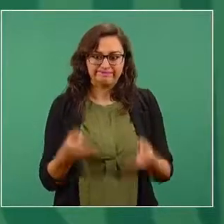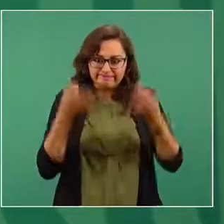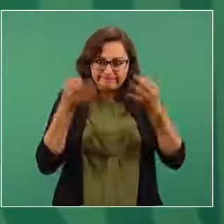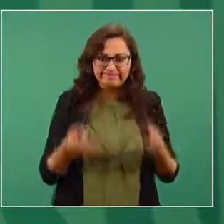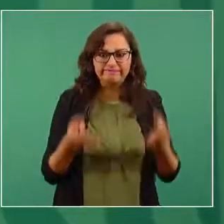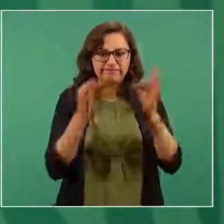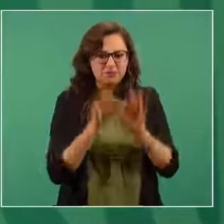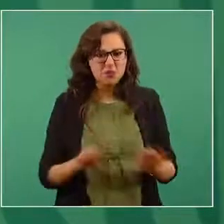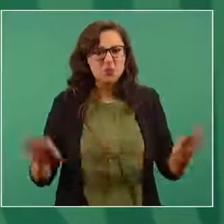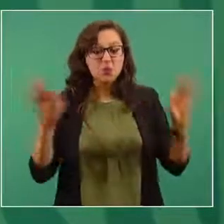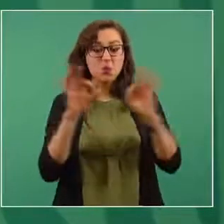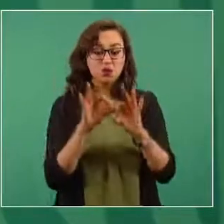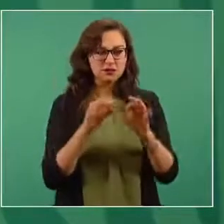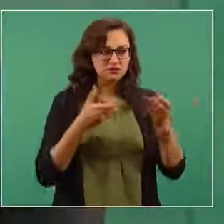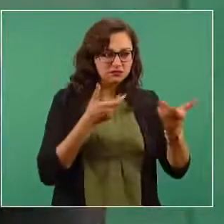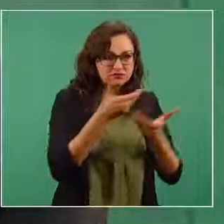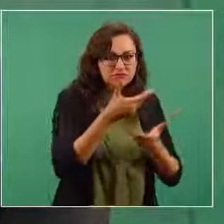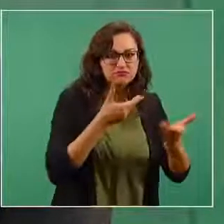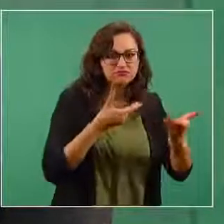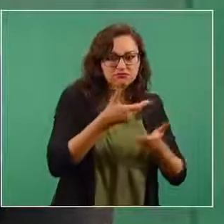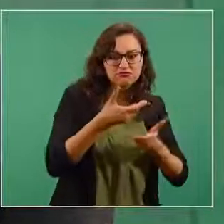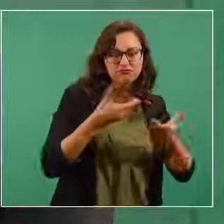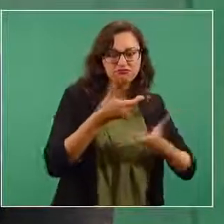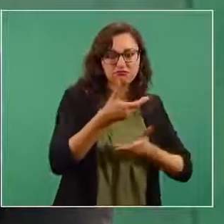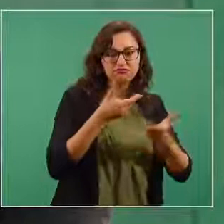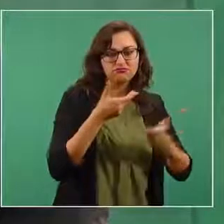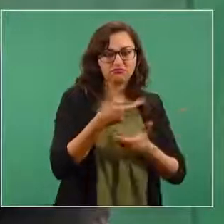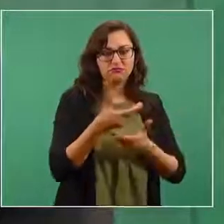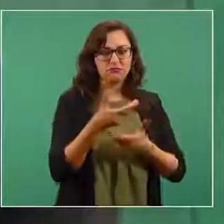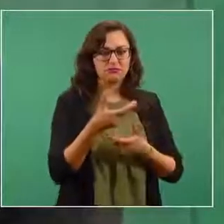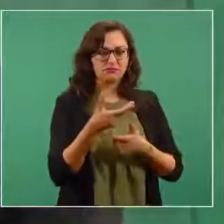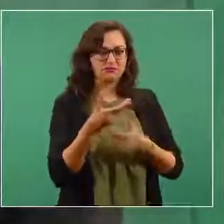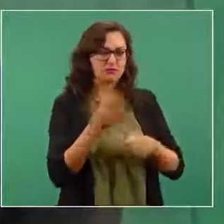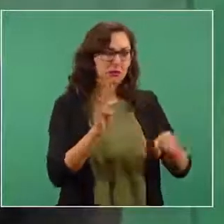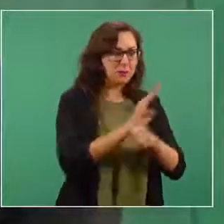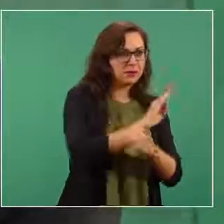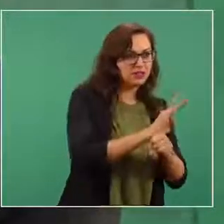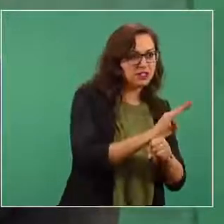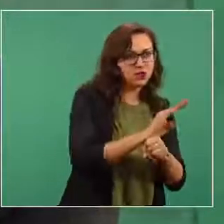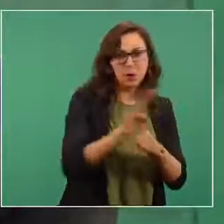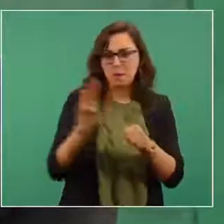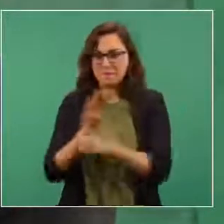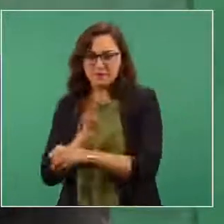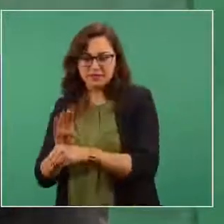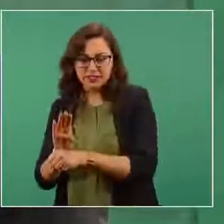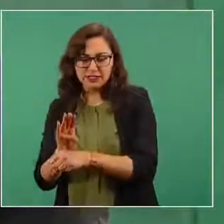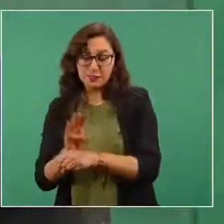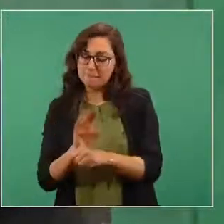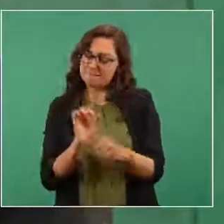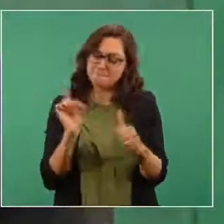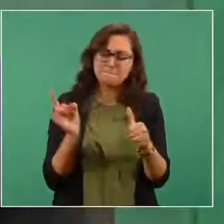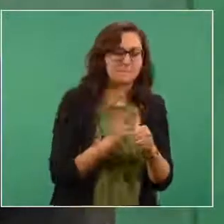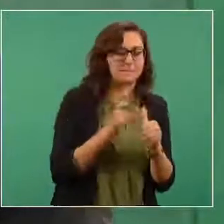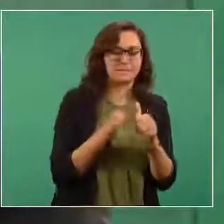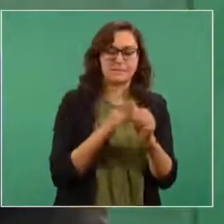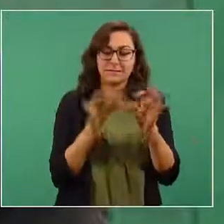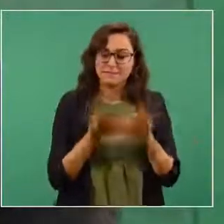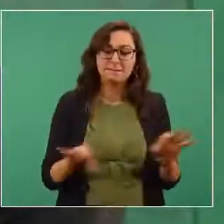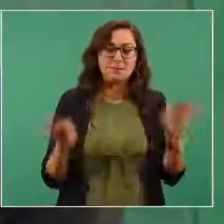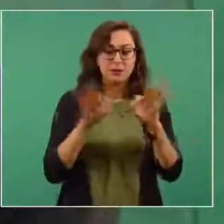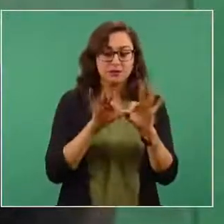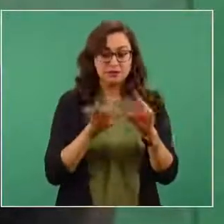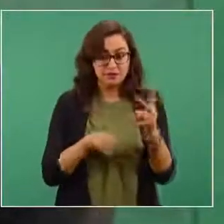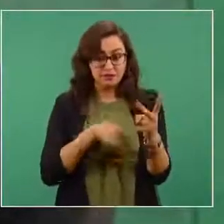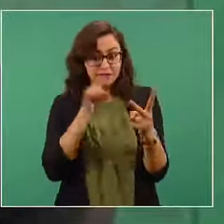estratégicos, lo que beneficia a los pueblos, primero. Y